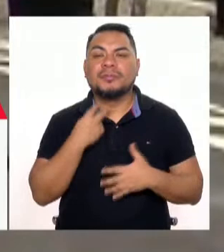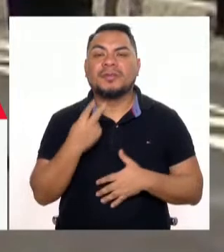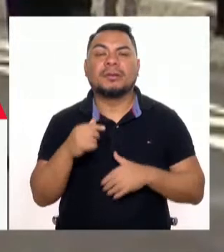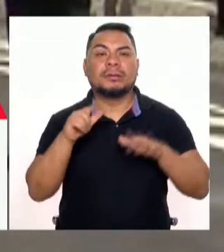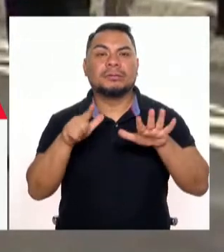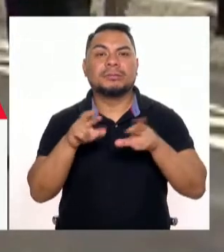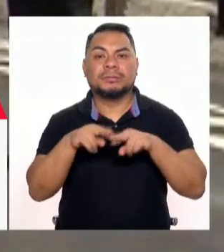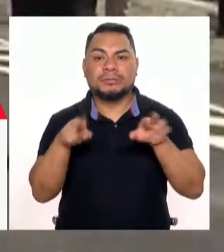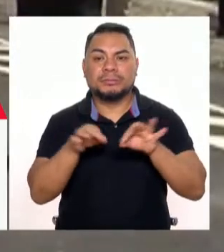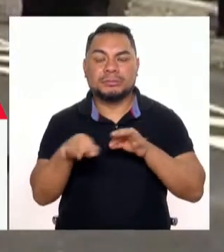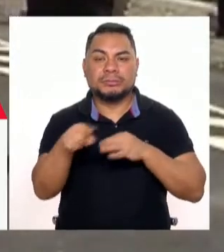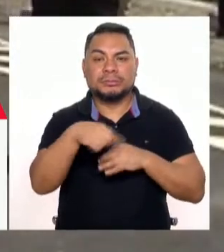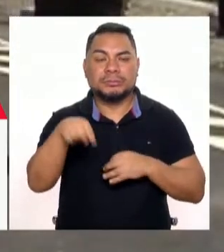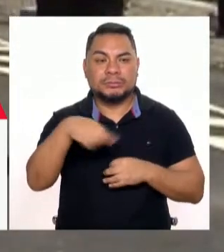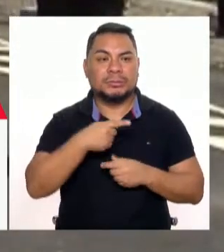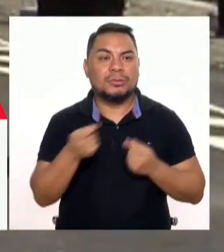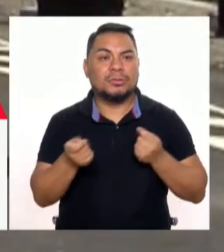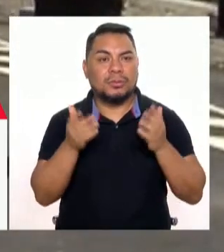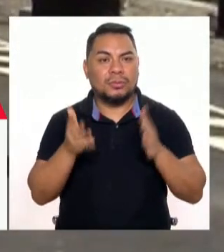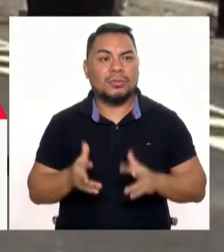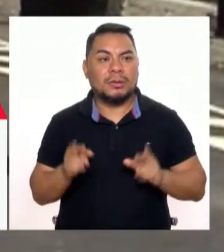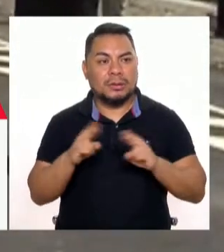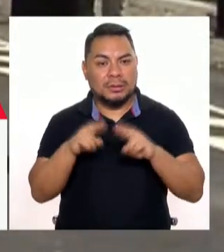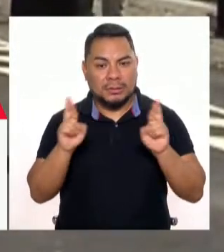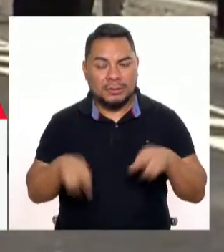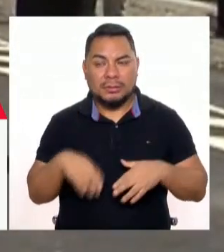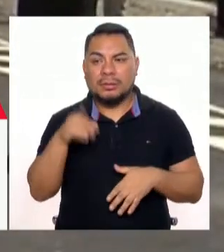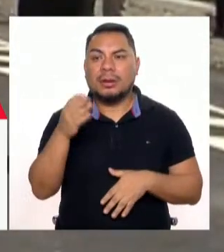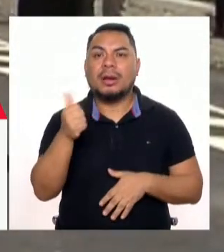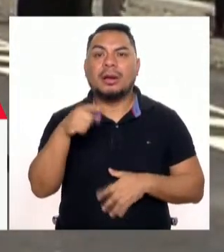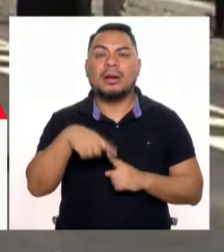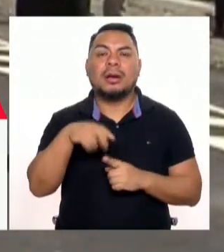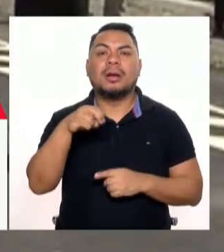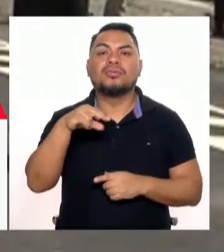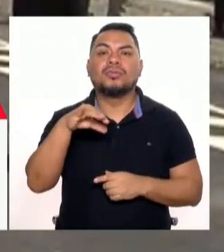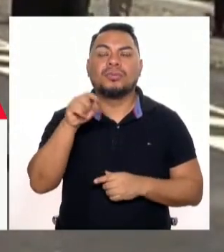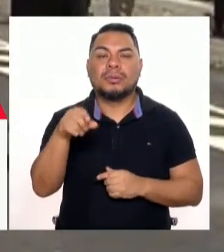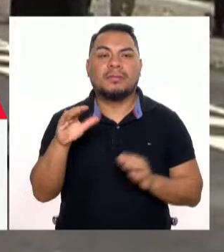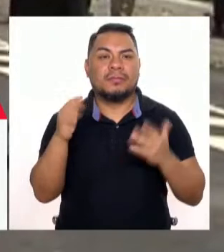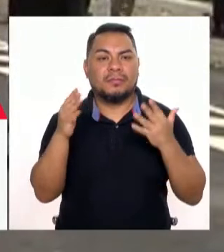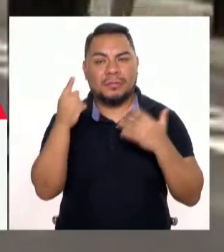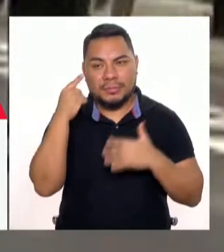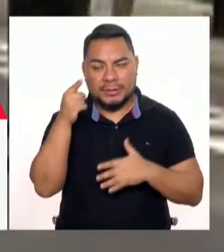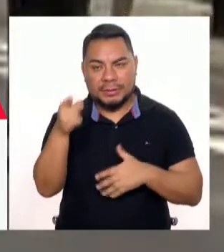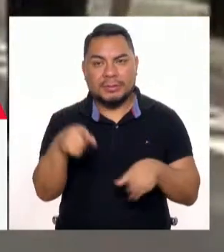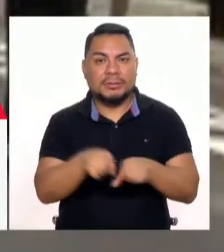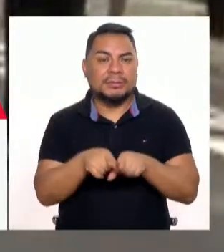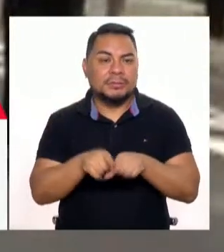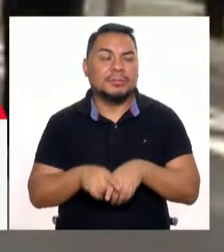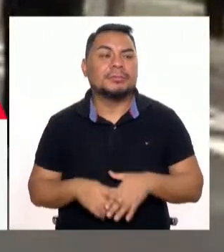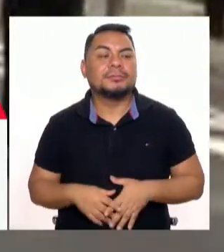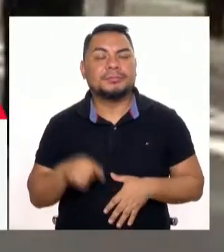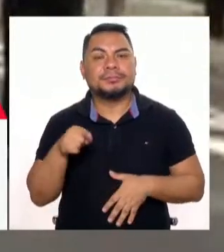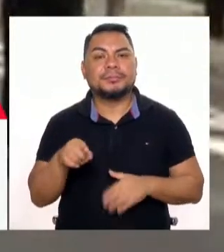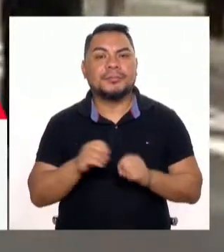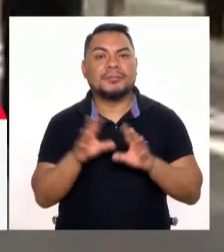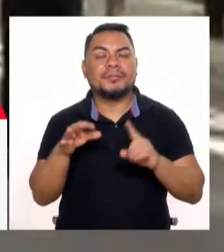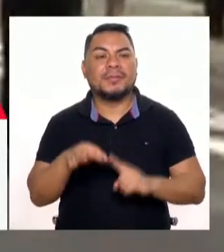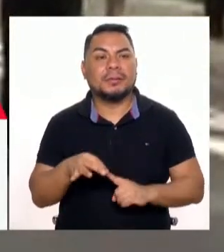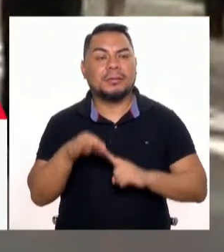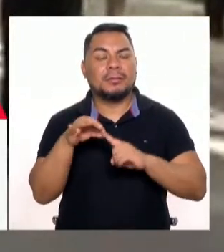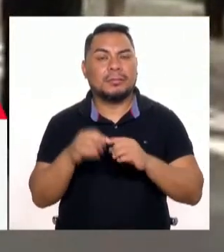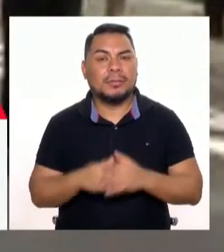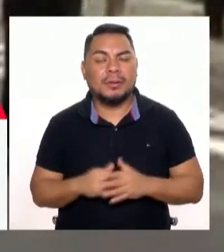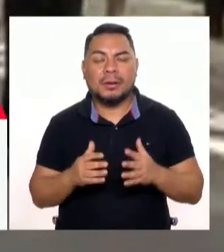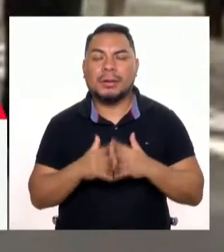Aquí está nuestro gobernador regional Antonio pulgar fuertes palmas para él también en este día especial